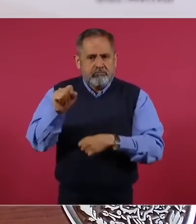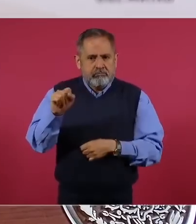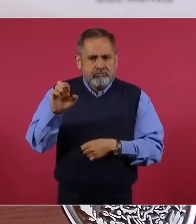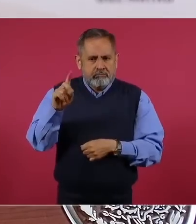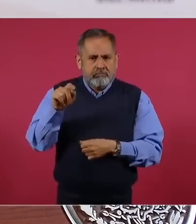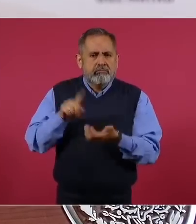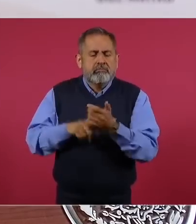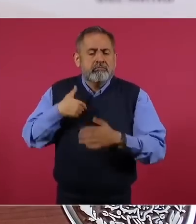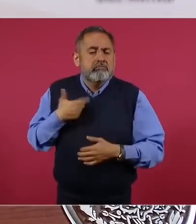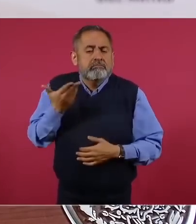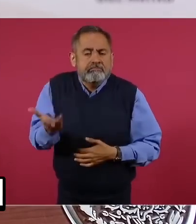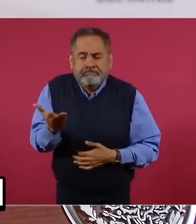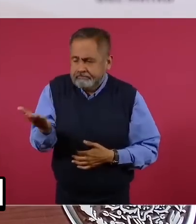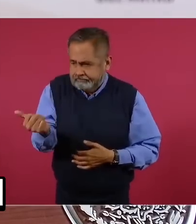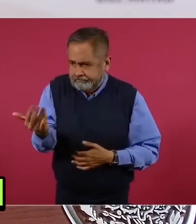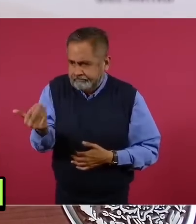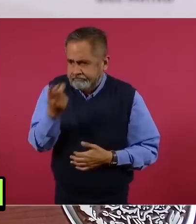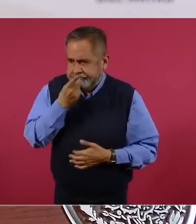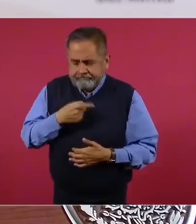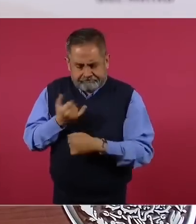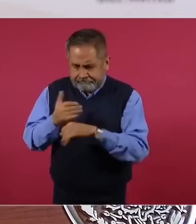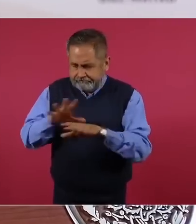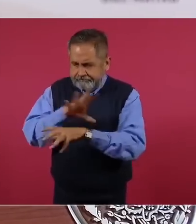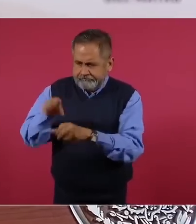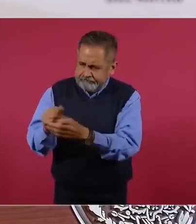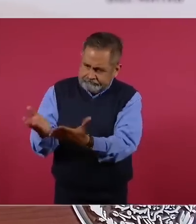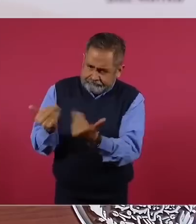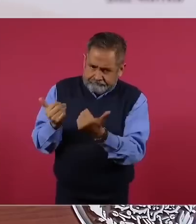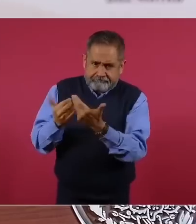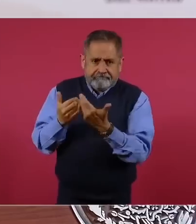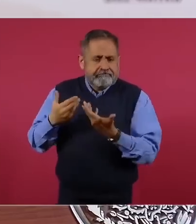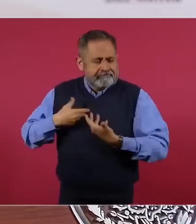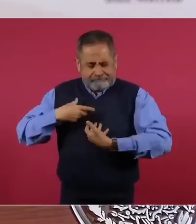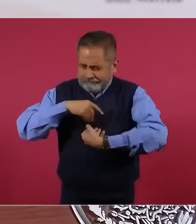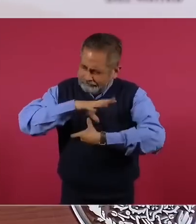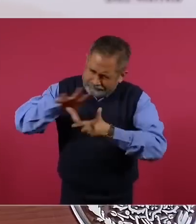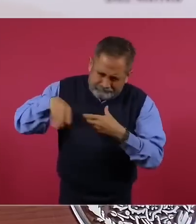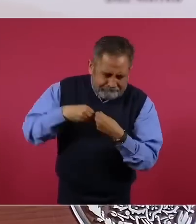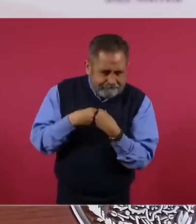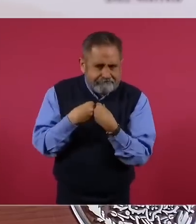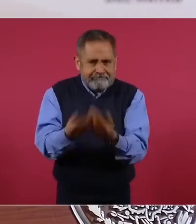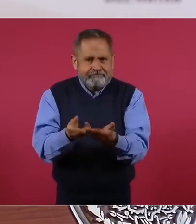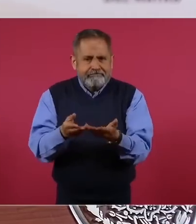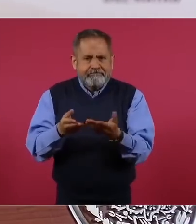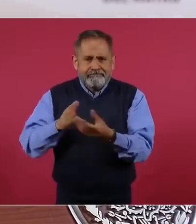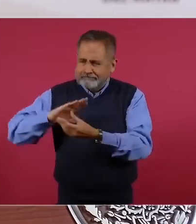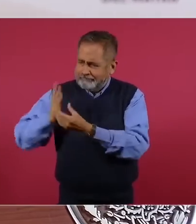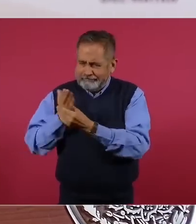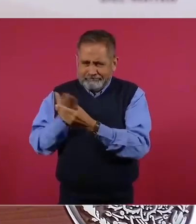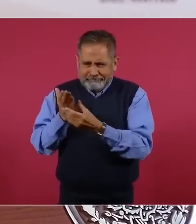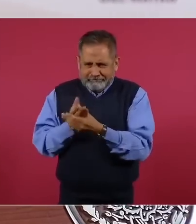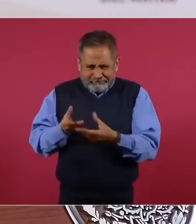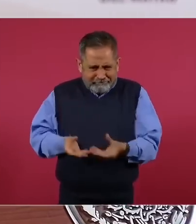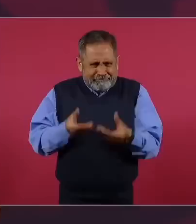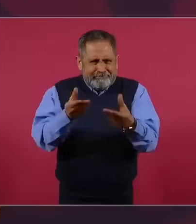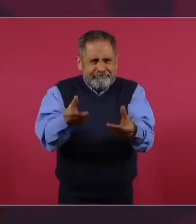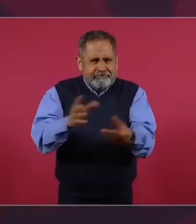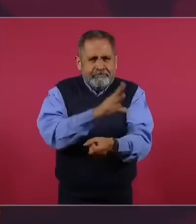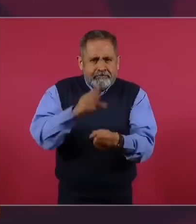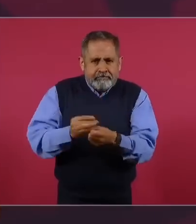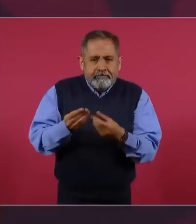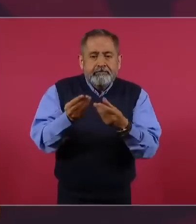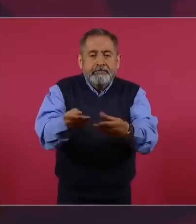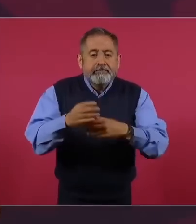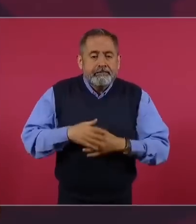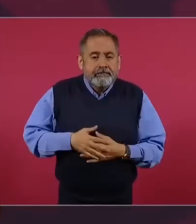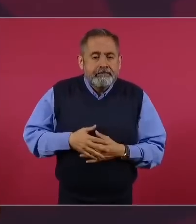Yo he pedido toda la información, le entregamos todos los archivos. Es más, les